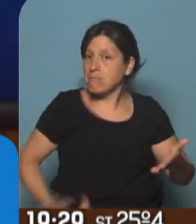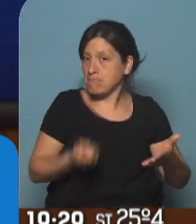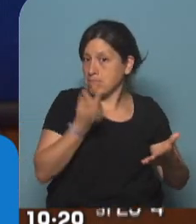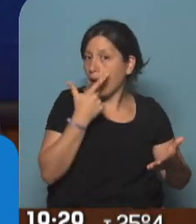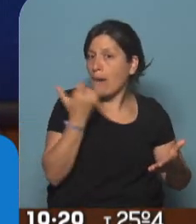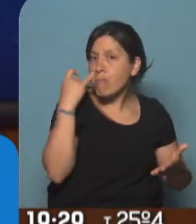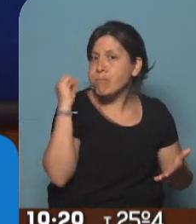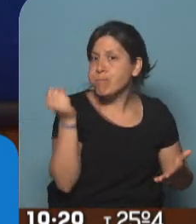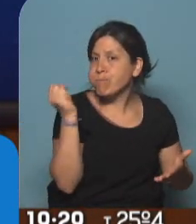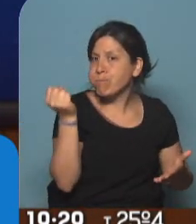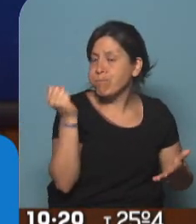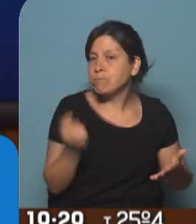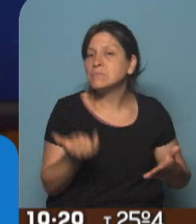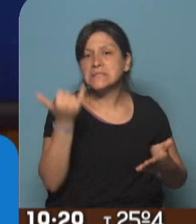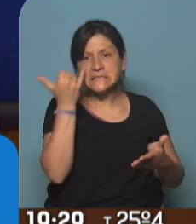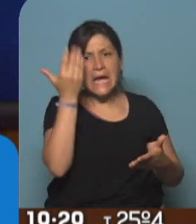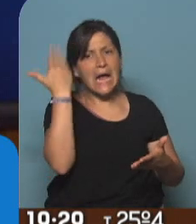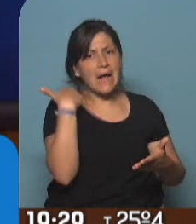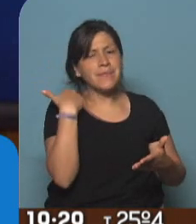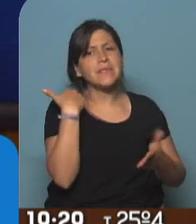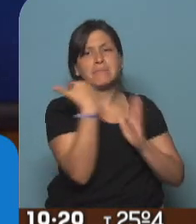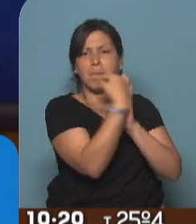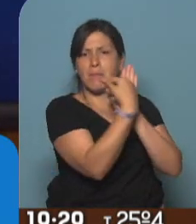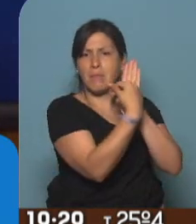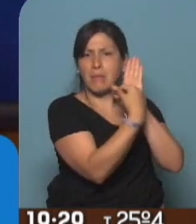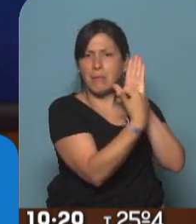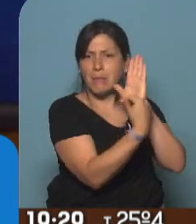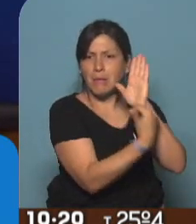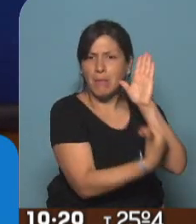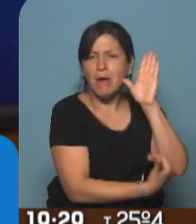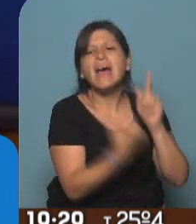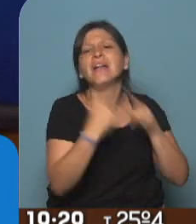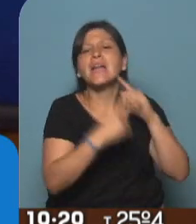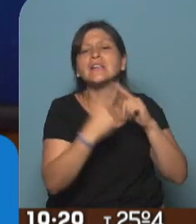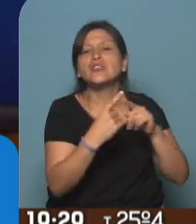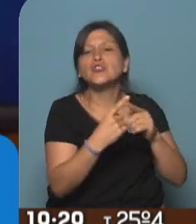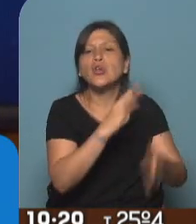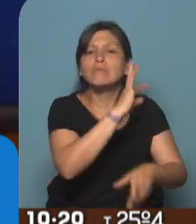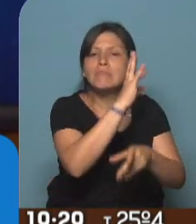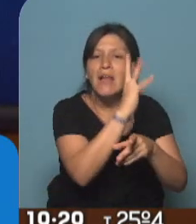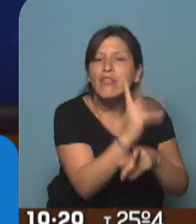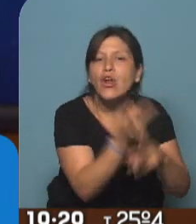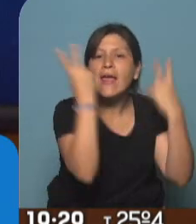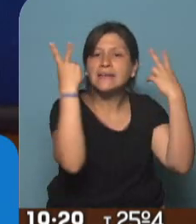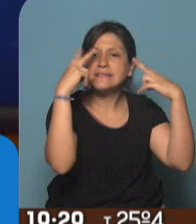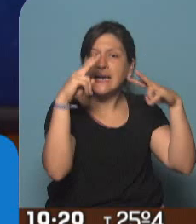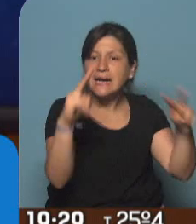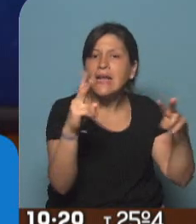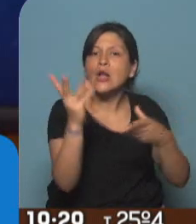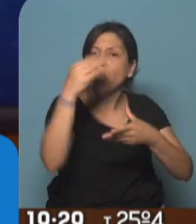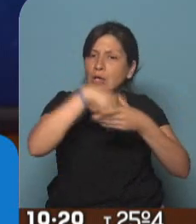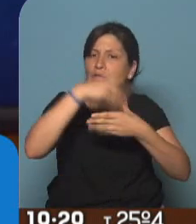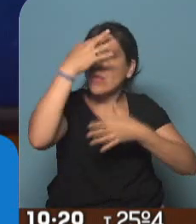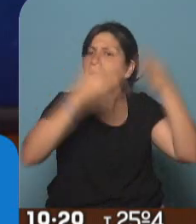criterios más restrictivos para los delincuentes de origen extranjeros en la norma migratoria que está debatido en la